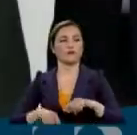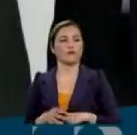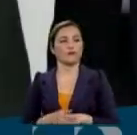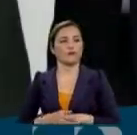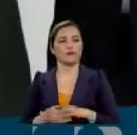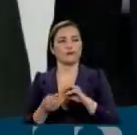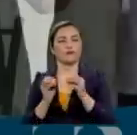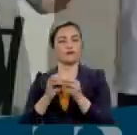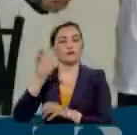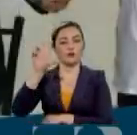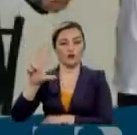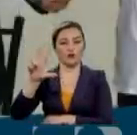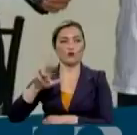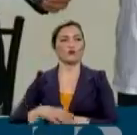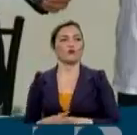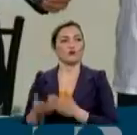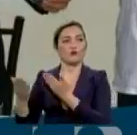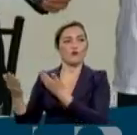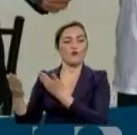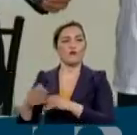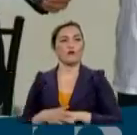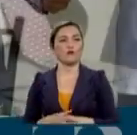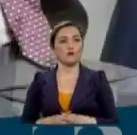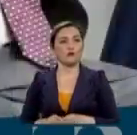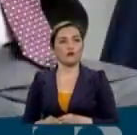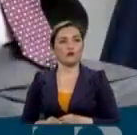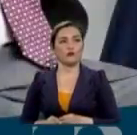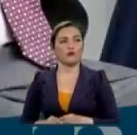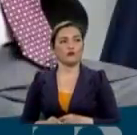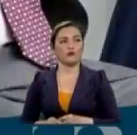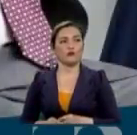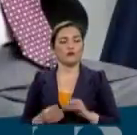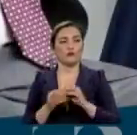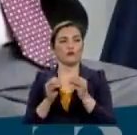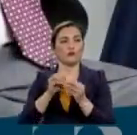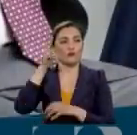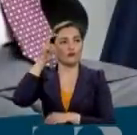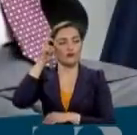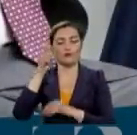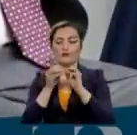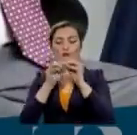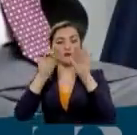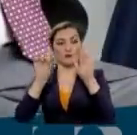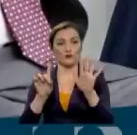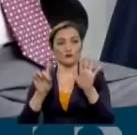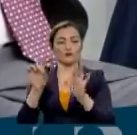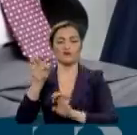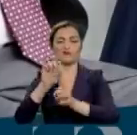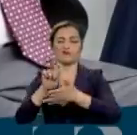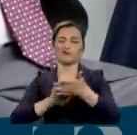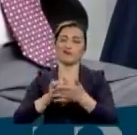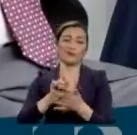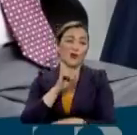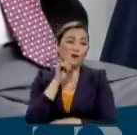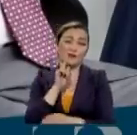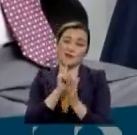Partido Sociedad Patriótica, Partido Socialista y Concertación. Además, el binomio de Creo Partido Social Cristiano está calificado, pero